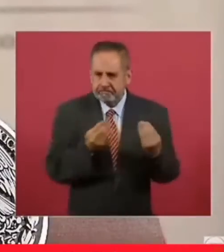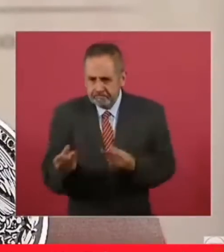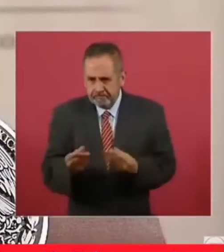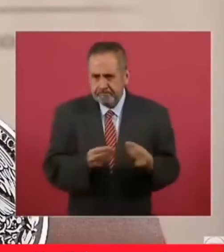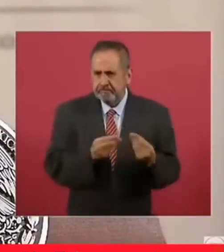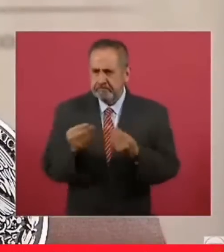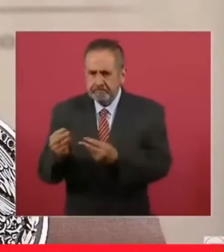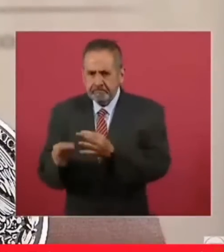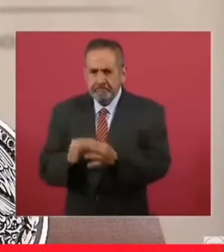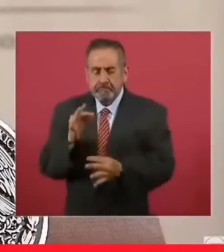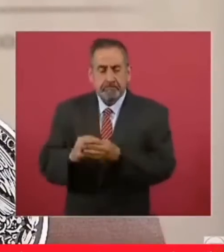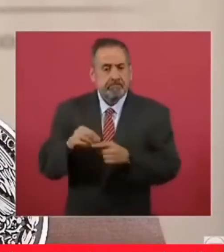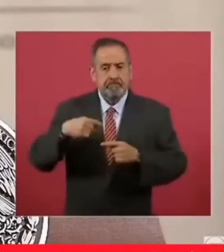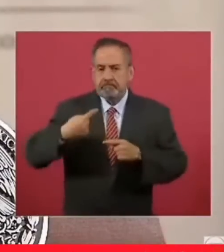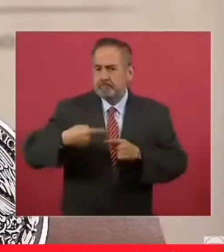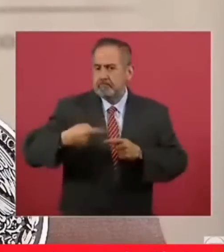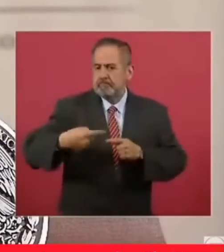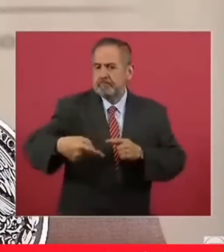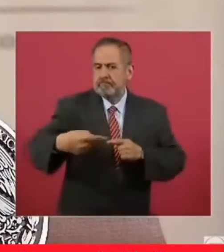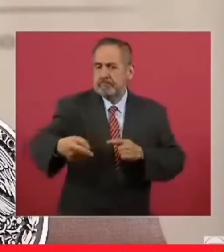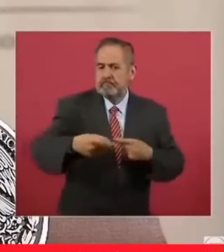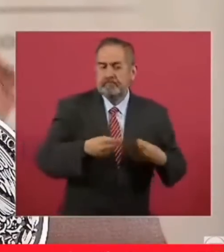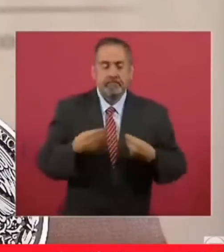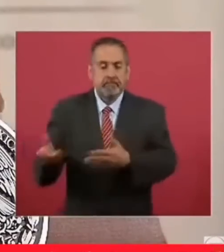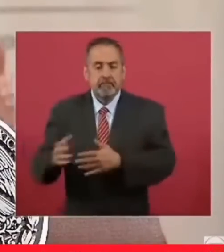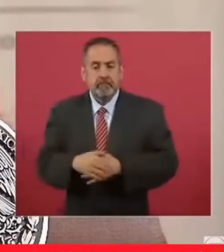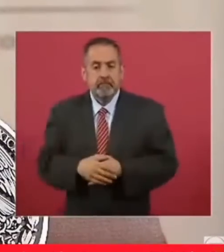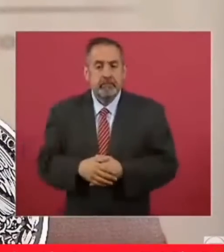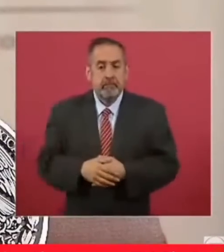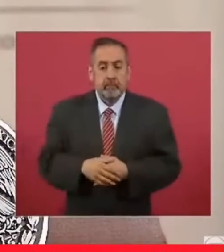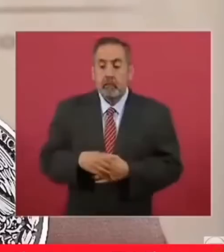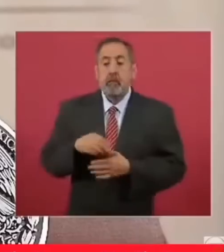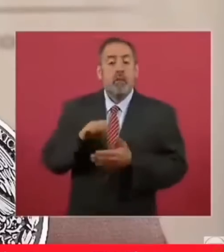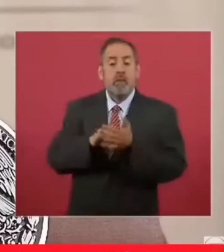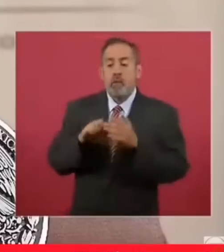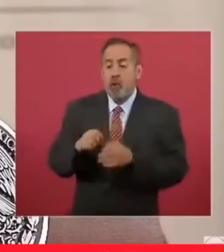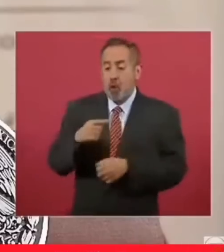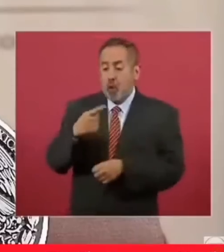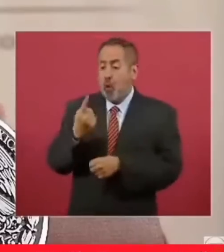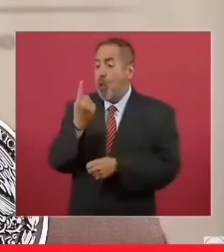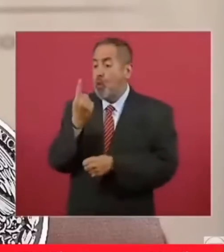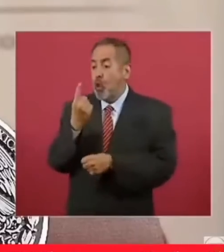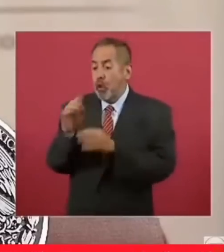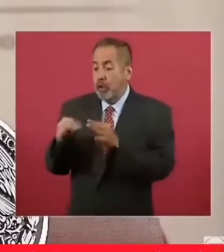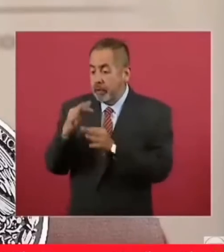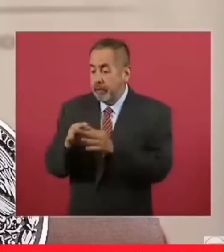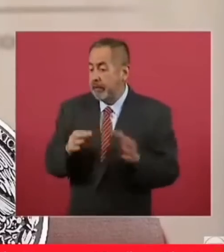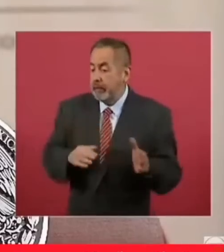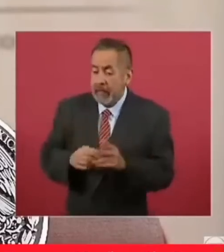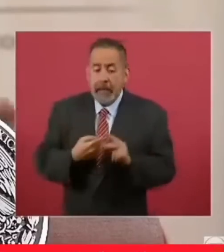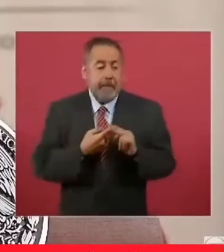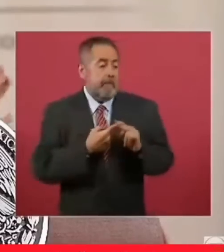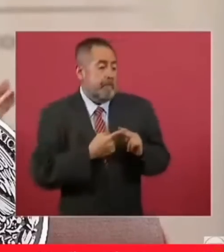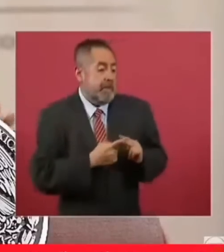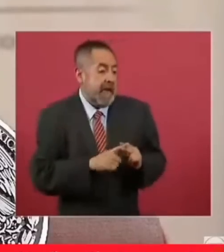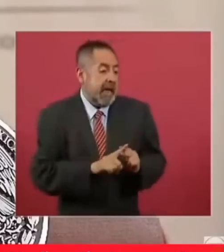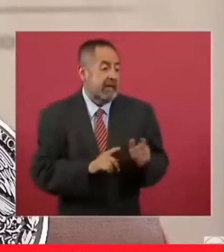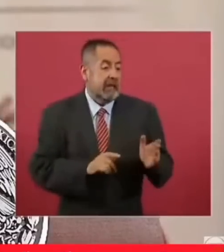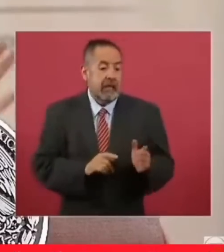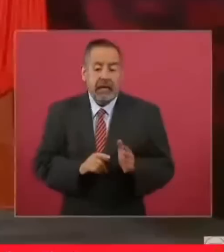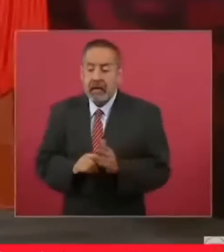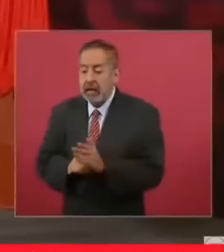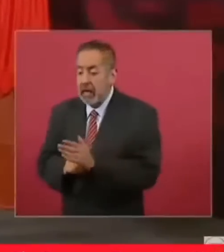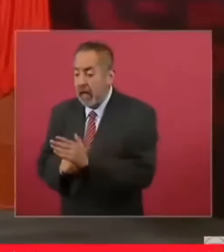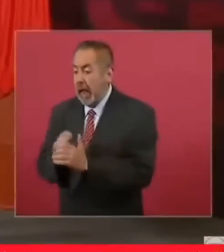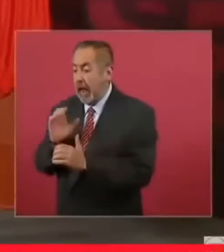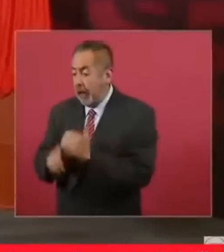se siguen entregando trenes. No quiere decir que hayamos hecho un tren y ahora tenemos que empezar otro desde cero. Nosotros ya estamos produciendo y tenemos en producción